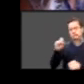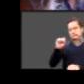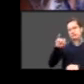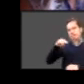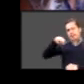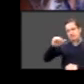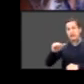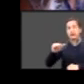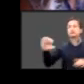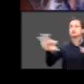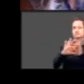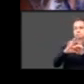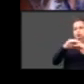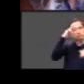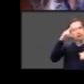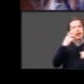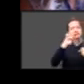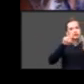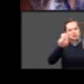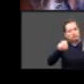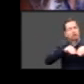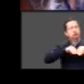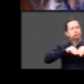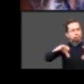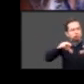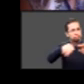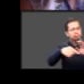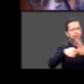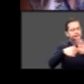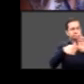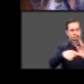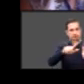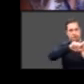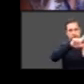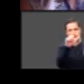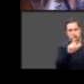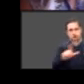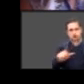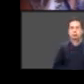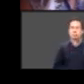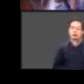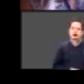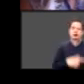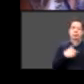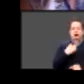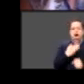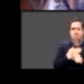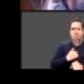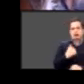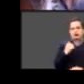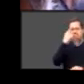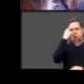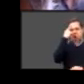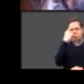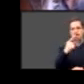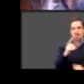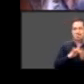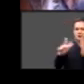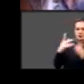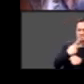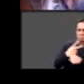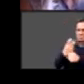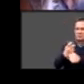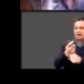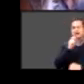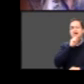nacional entonces aprovecho para agradecer no solamente la invitación a este conversatorio sino todo el trabajo compartido que tenemos